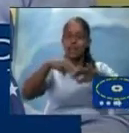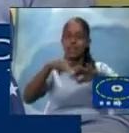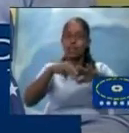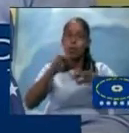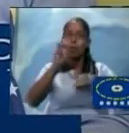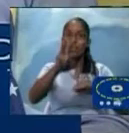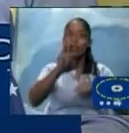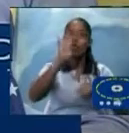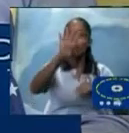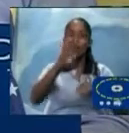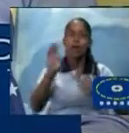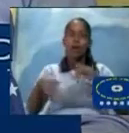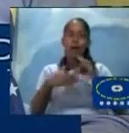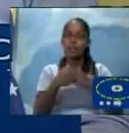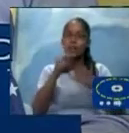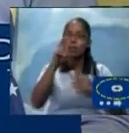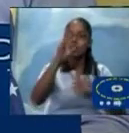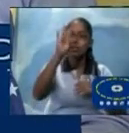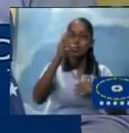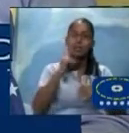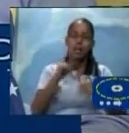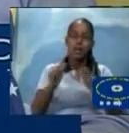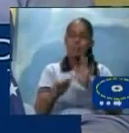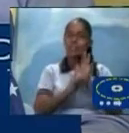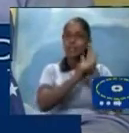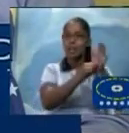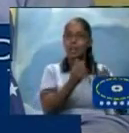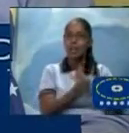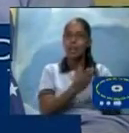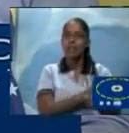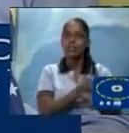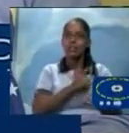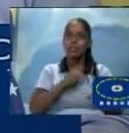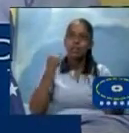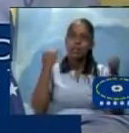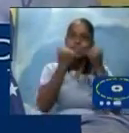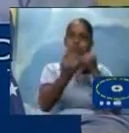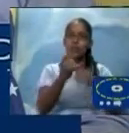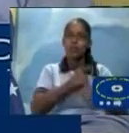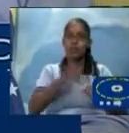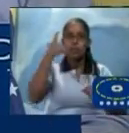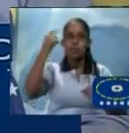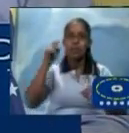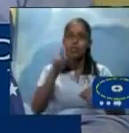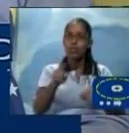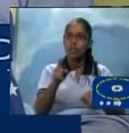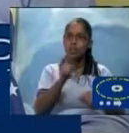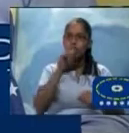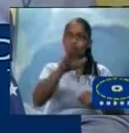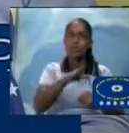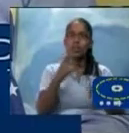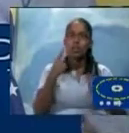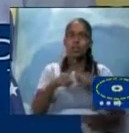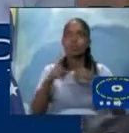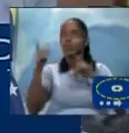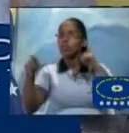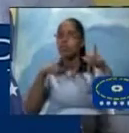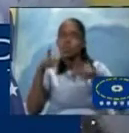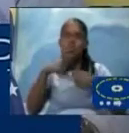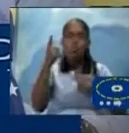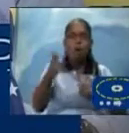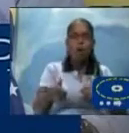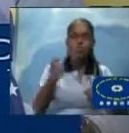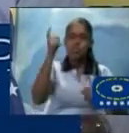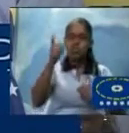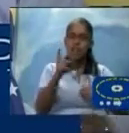al 27, vamos a ver las señales antes del fin, para que usted no ande divagando, para que usted no ande en las nebulosas, diciendo, ¿y cuándo